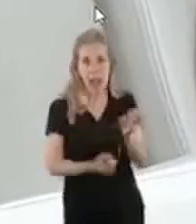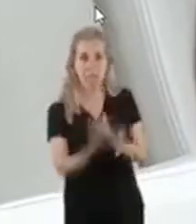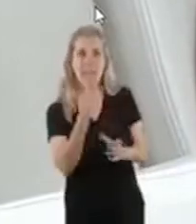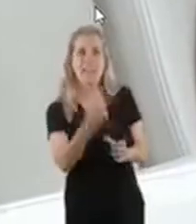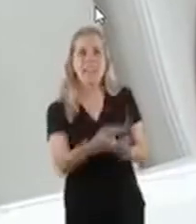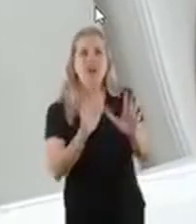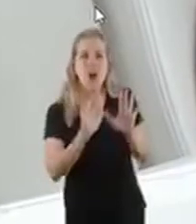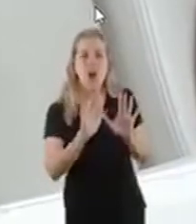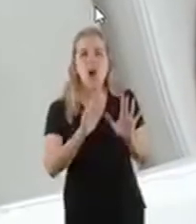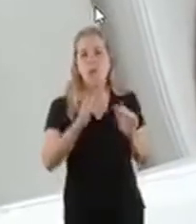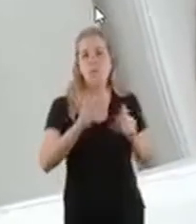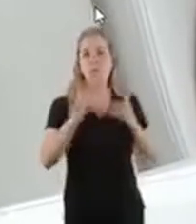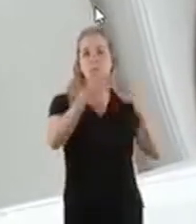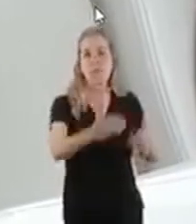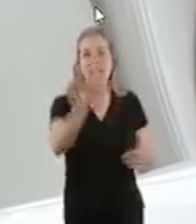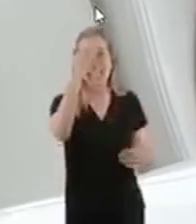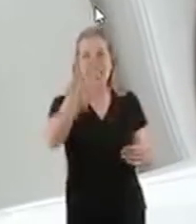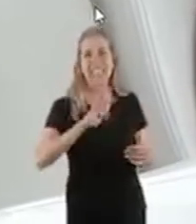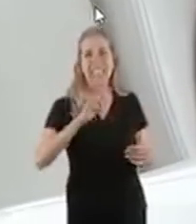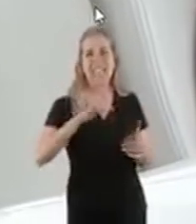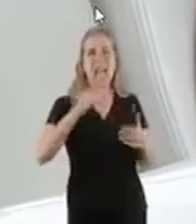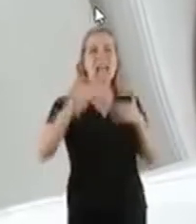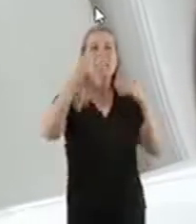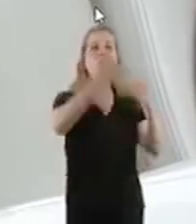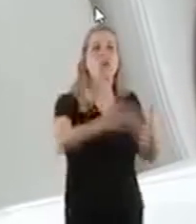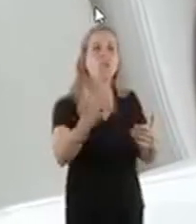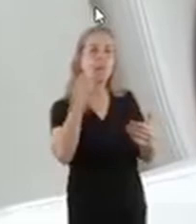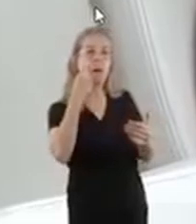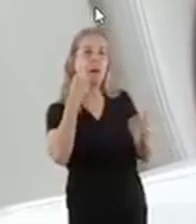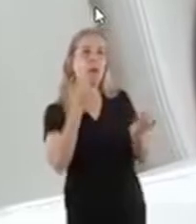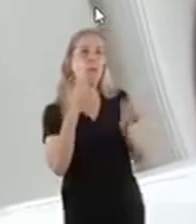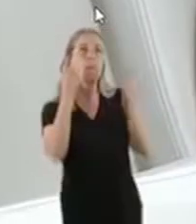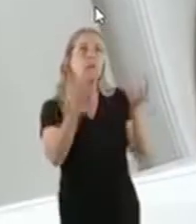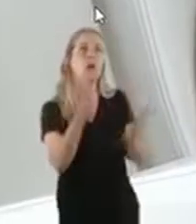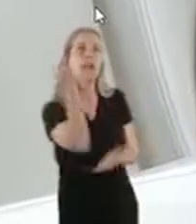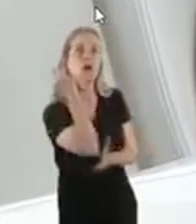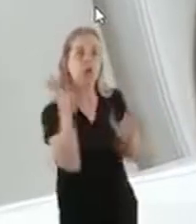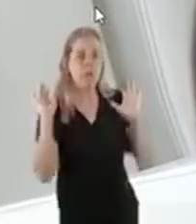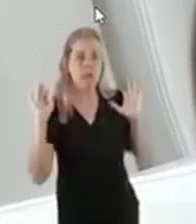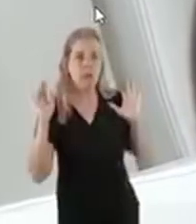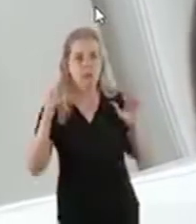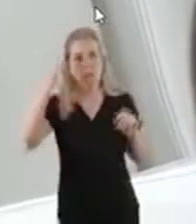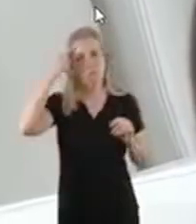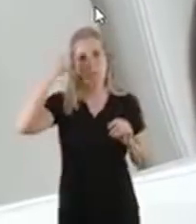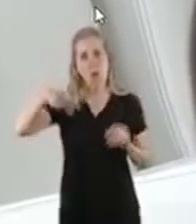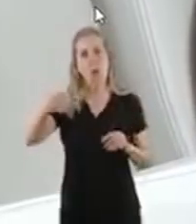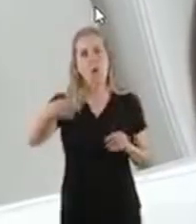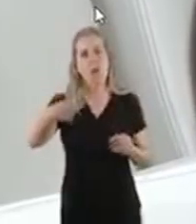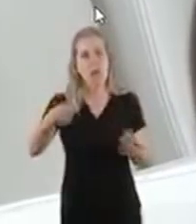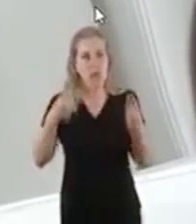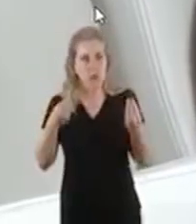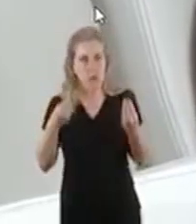años Cuál es el mensaje eh para los jubilados en estos momentos eh el gobierno